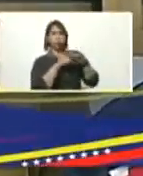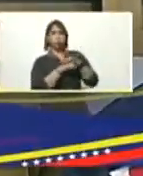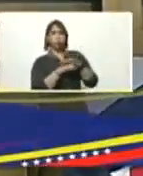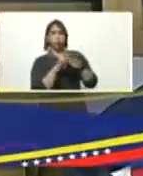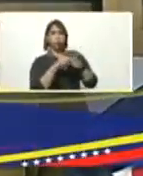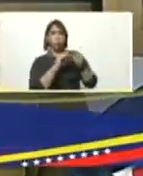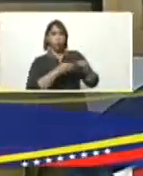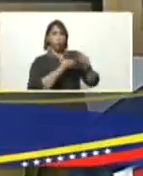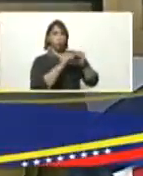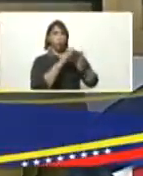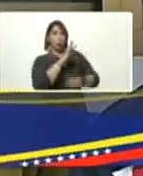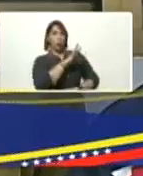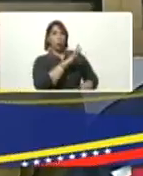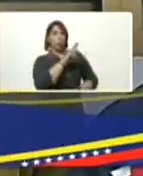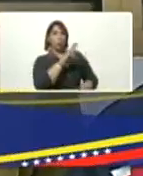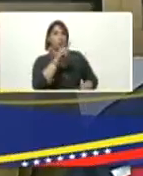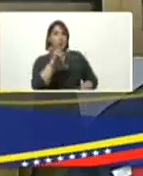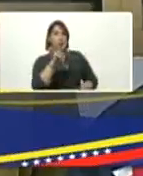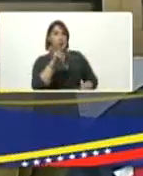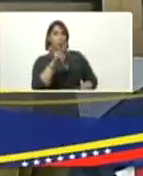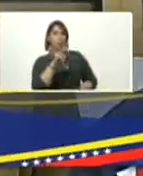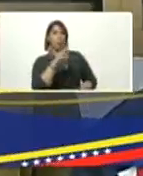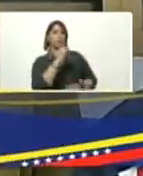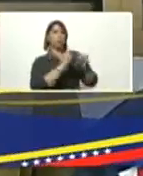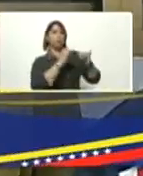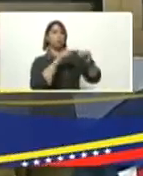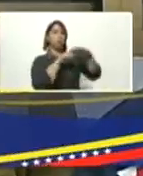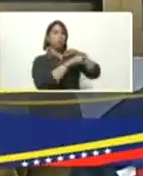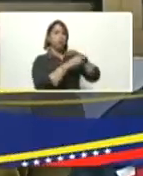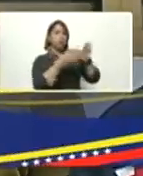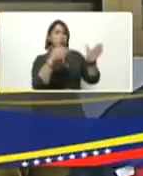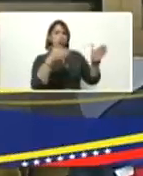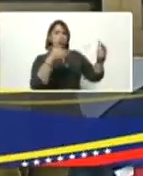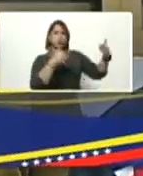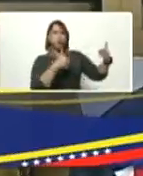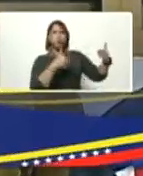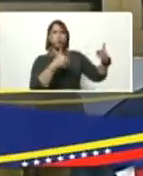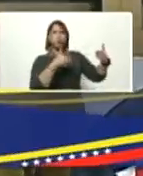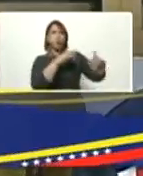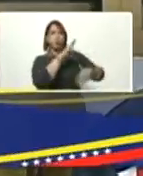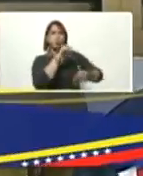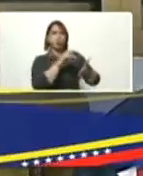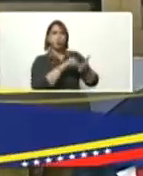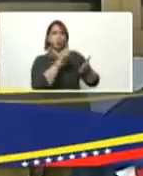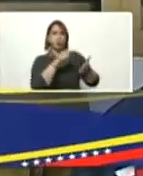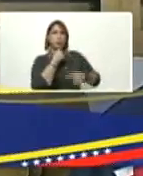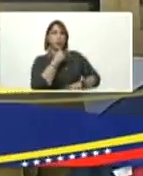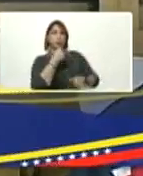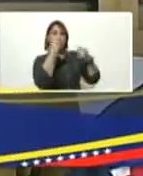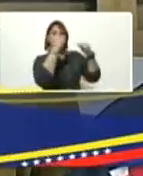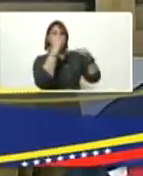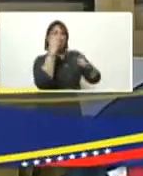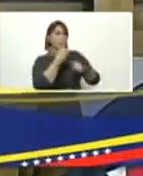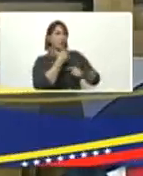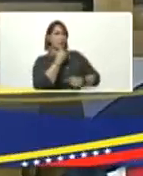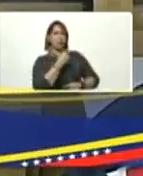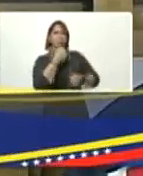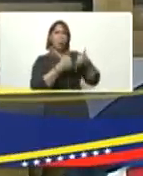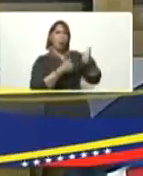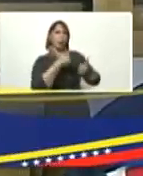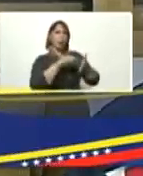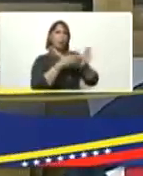recuperado 422 incubadoras a nivel nacional. El estándar dice que uno debe decir cuánto